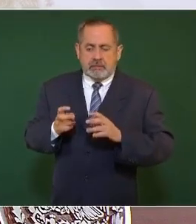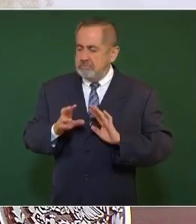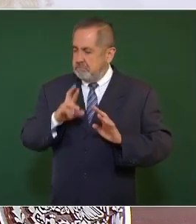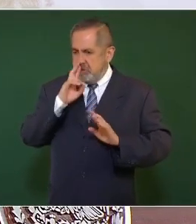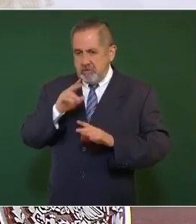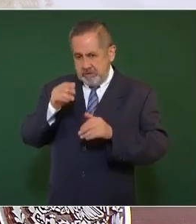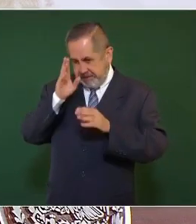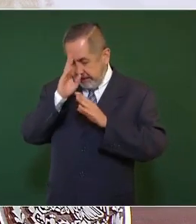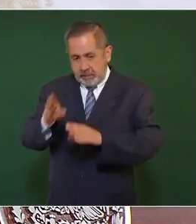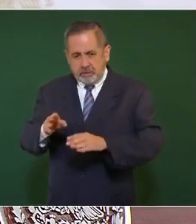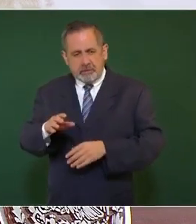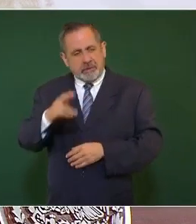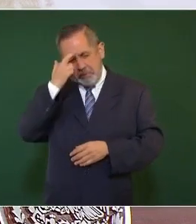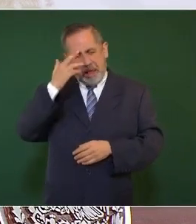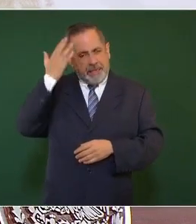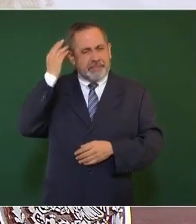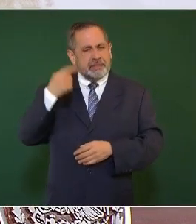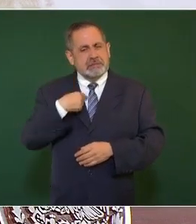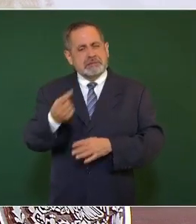Sí, les platicaba yo de